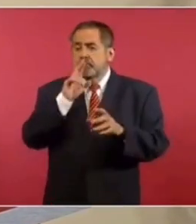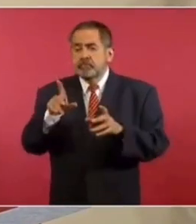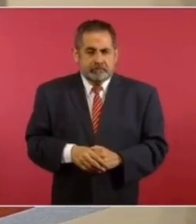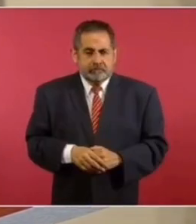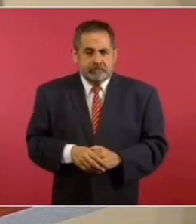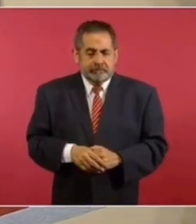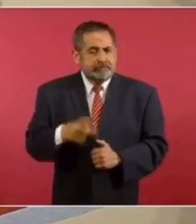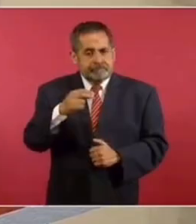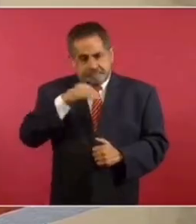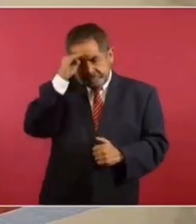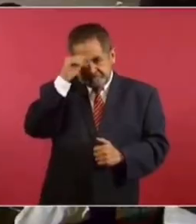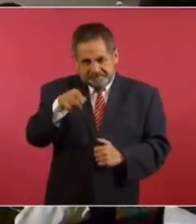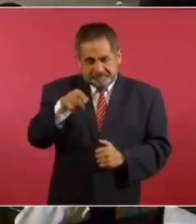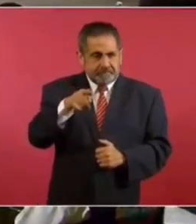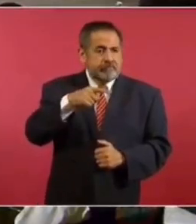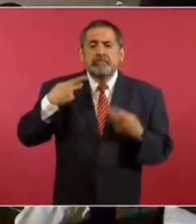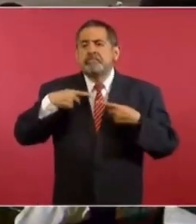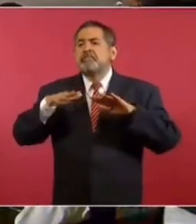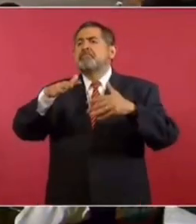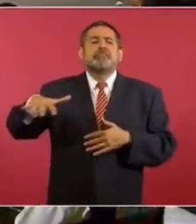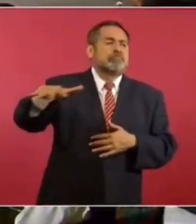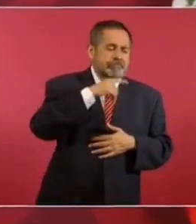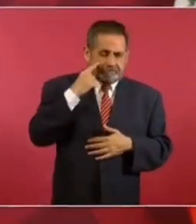Seguridad Pública. Entonces, que la gente decida.